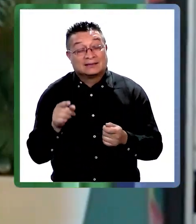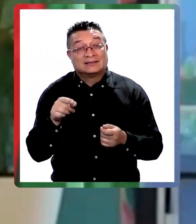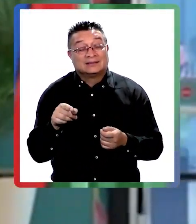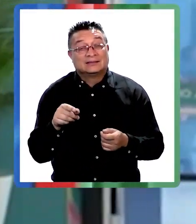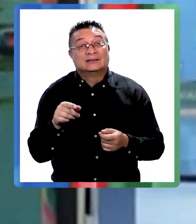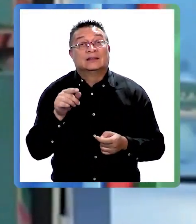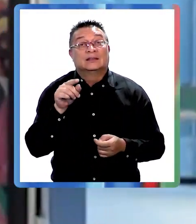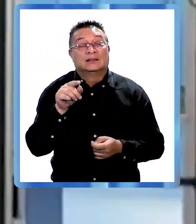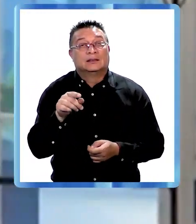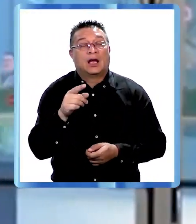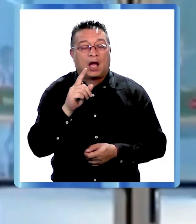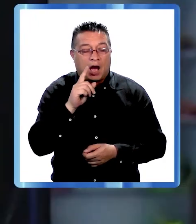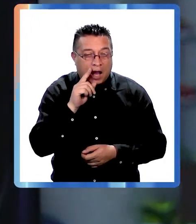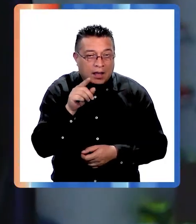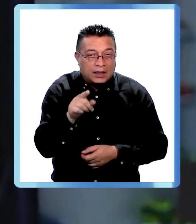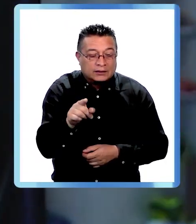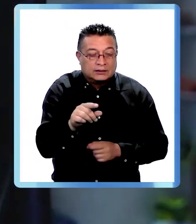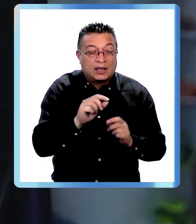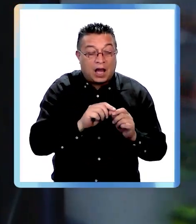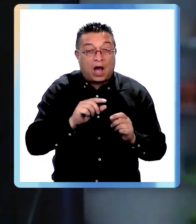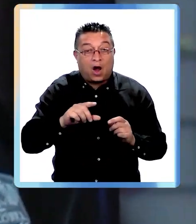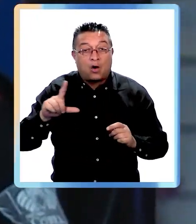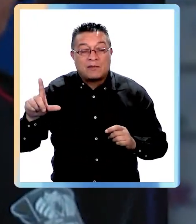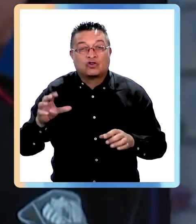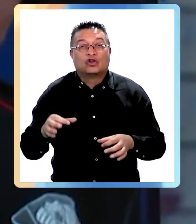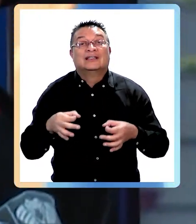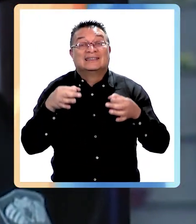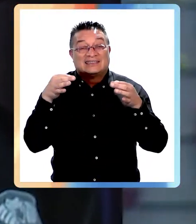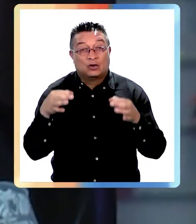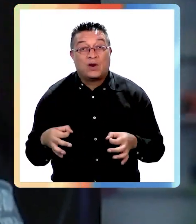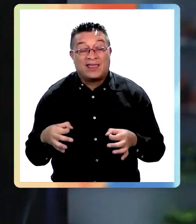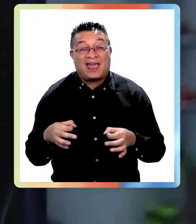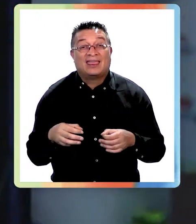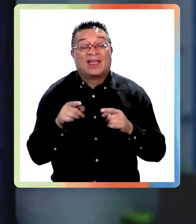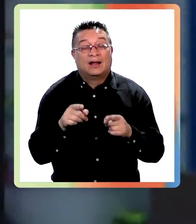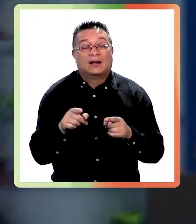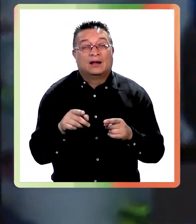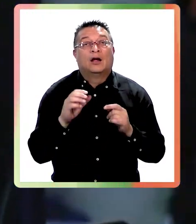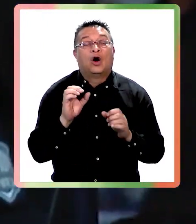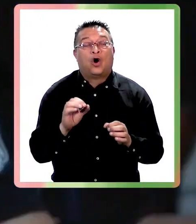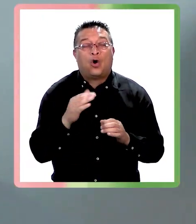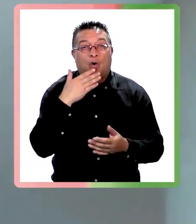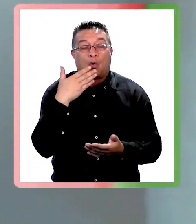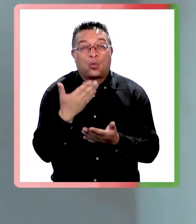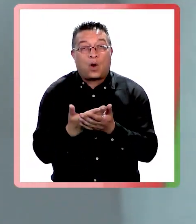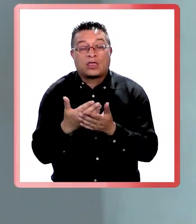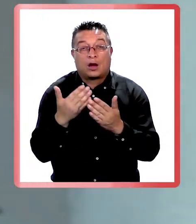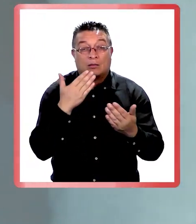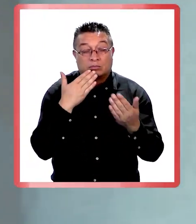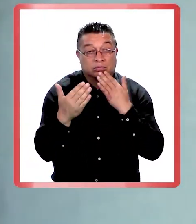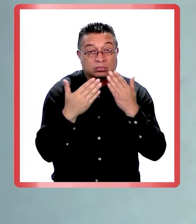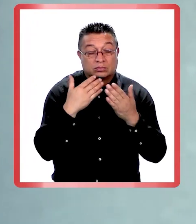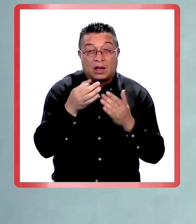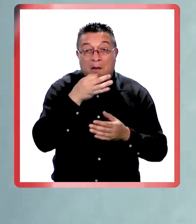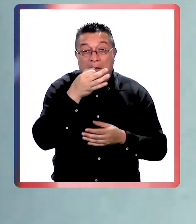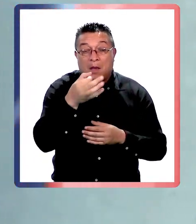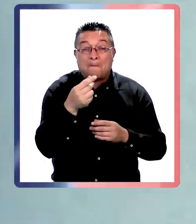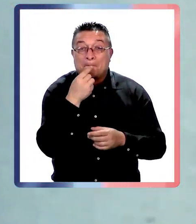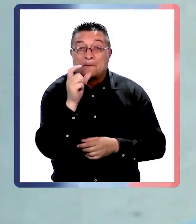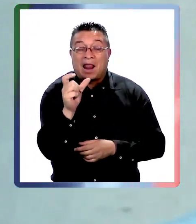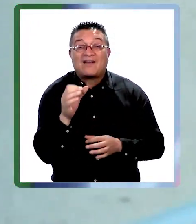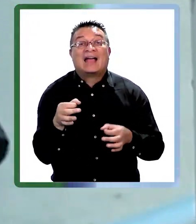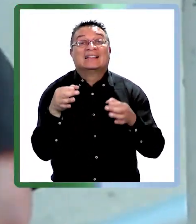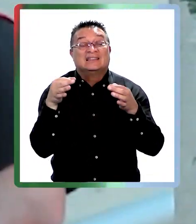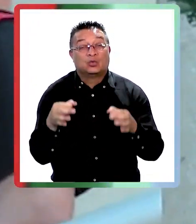además, en el fondo, este aumento de la seguridad privada, o cuando uno pone la palabra